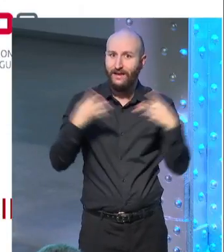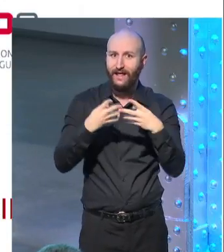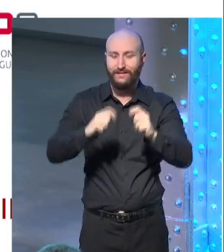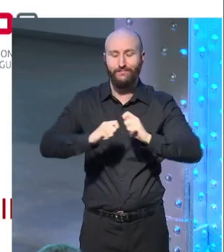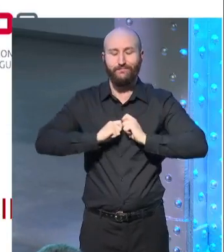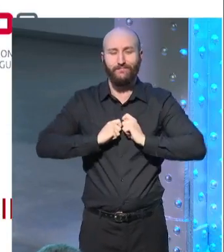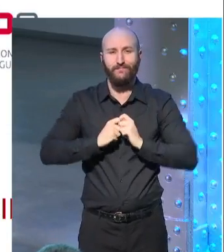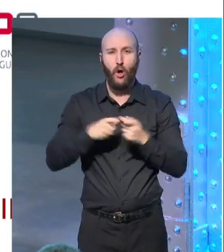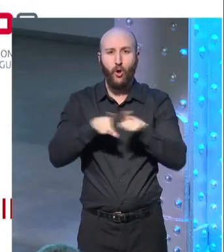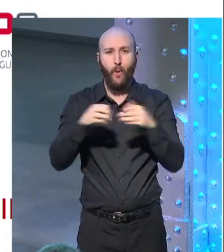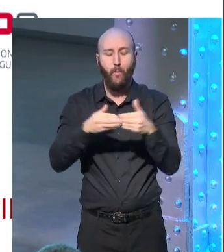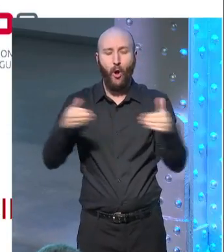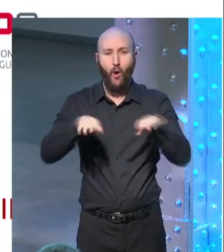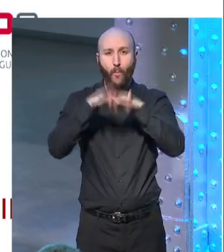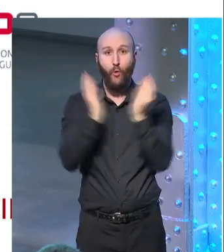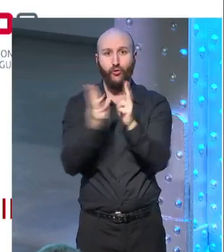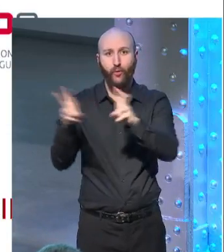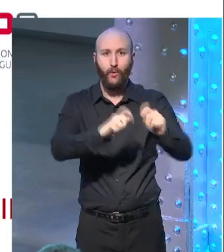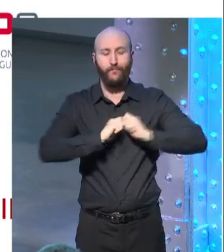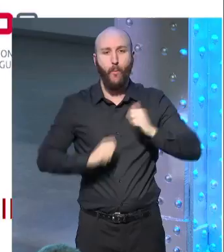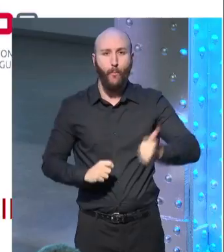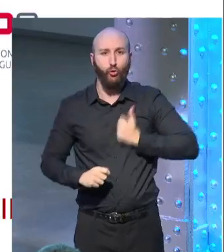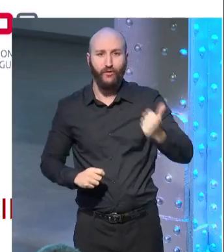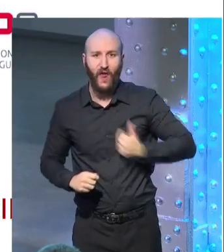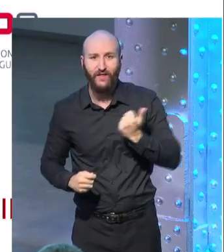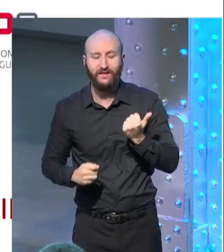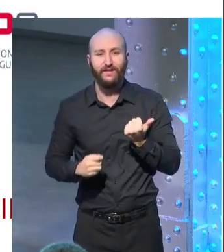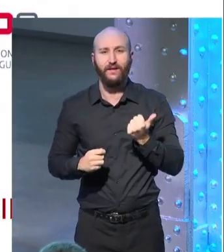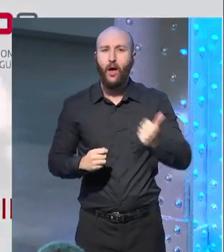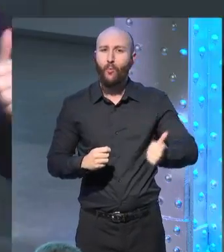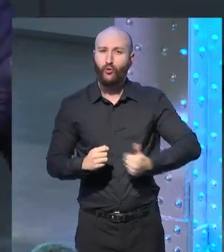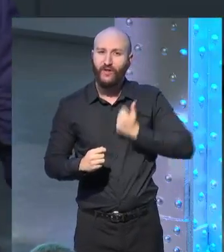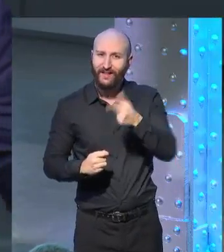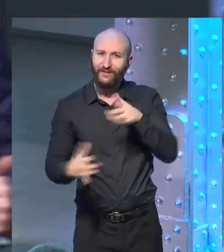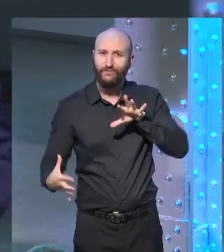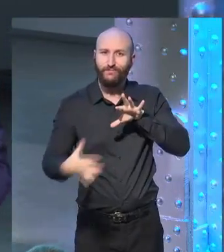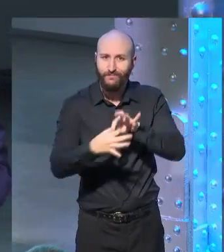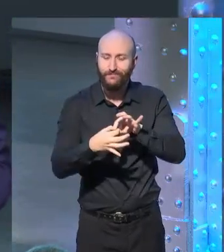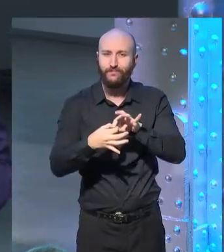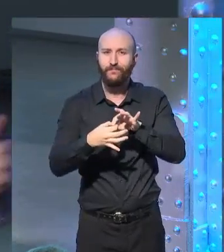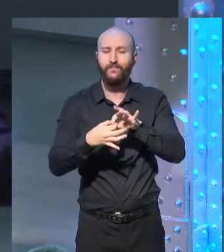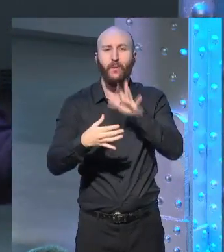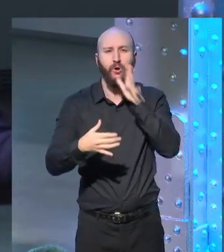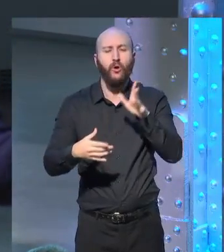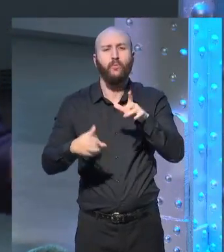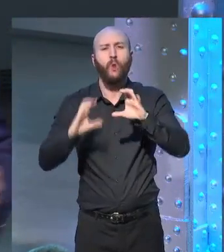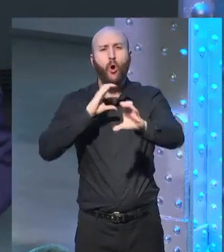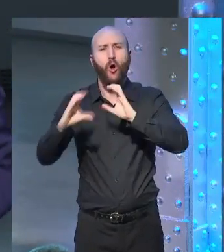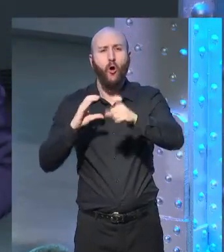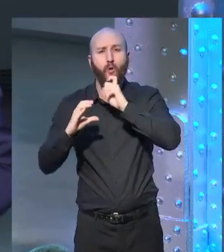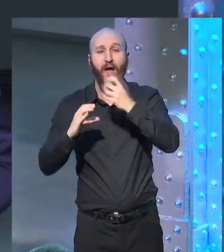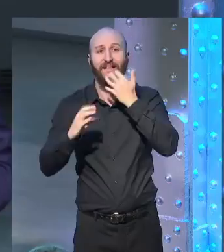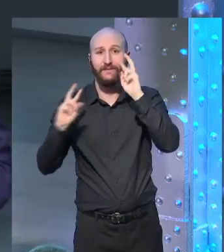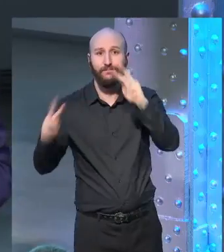un mundo nuevo de oportunidades. Un mundo de oportunidades que tienen que ver, pues, cómo nos comunicamos. Yo creo que si miramos hacia